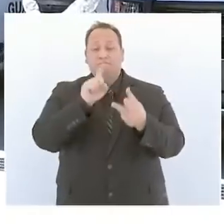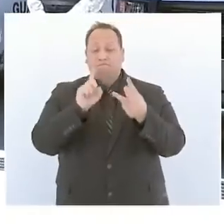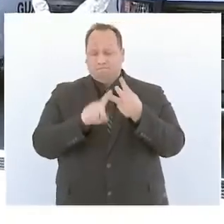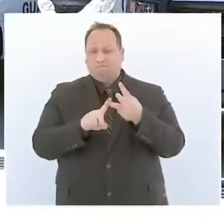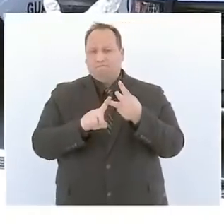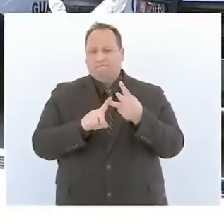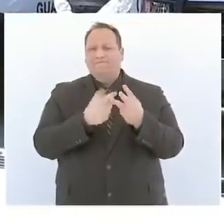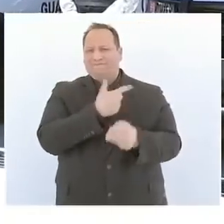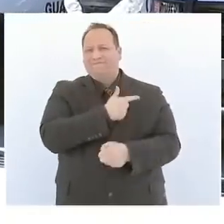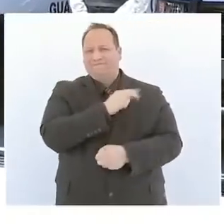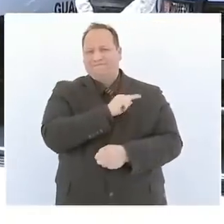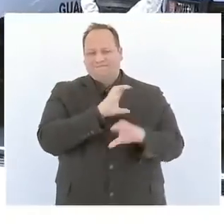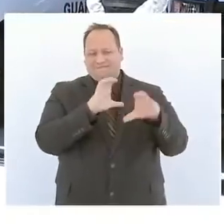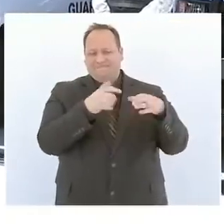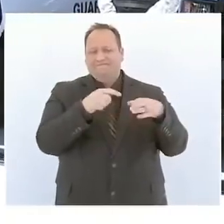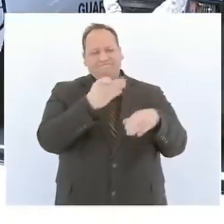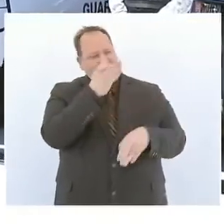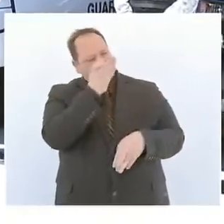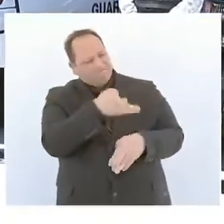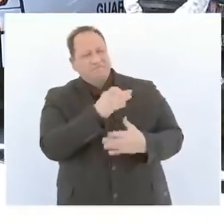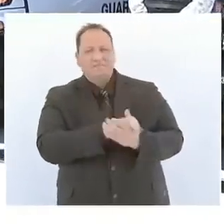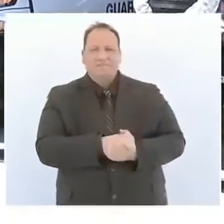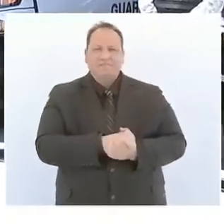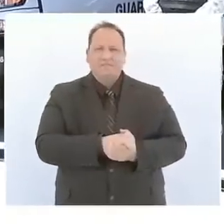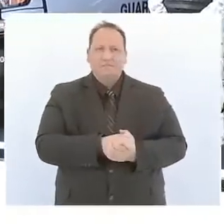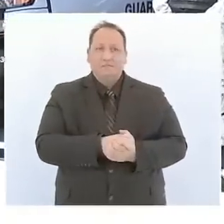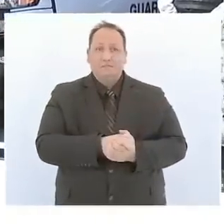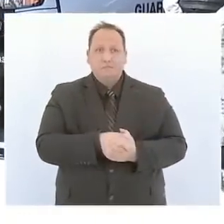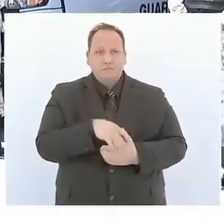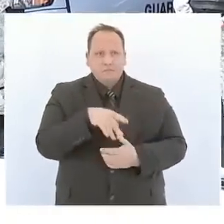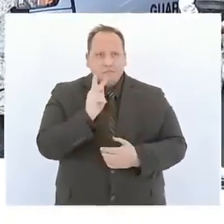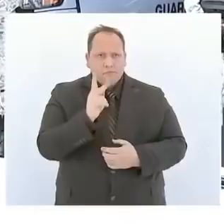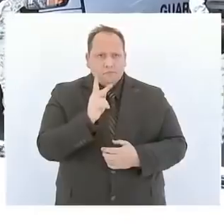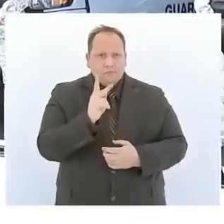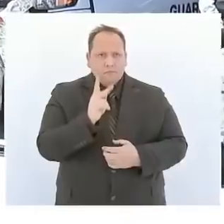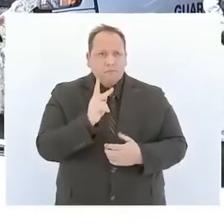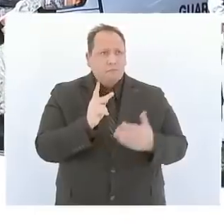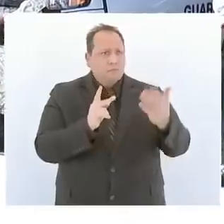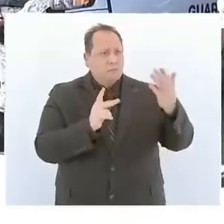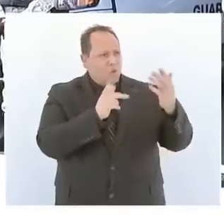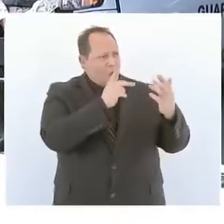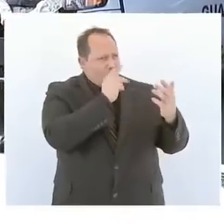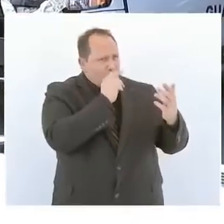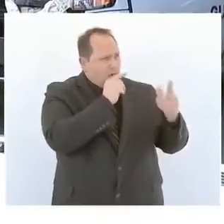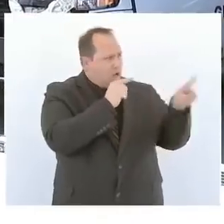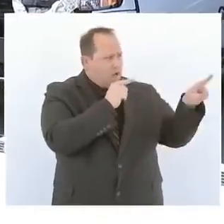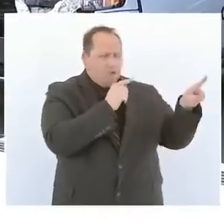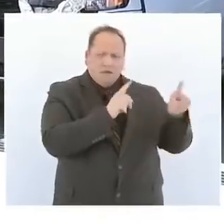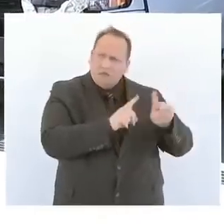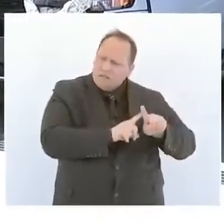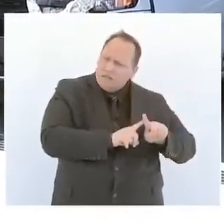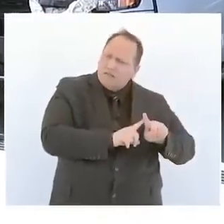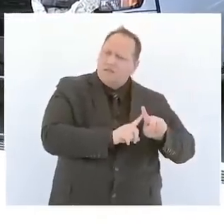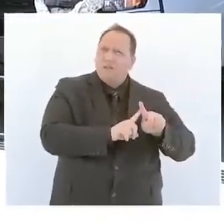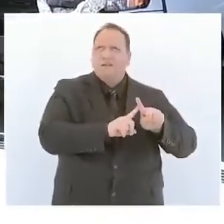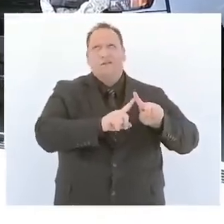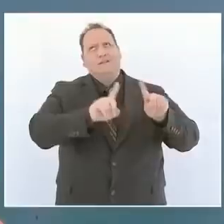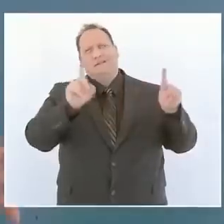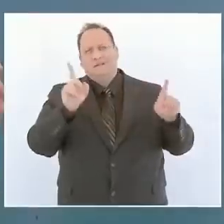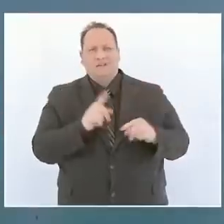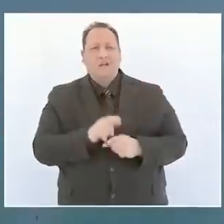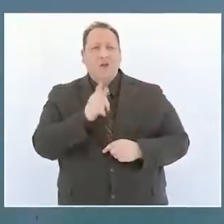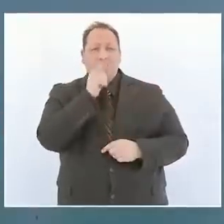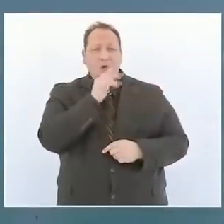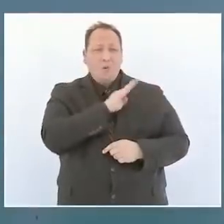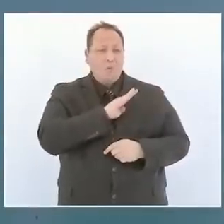Guardia Nacional. Pero con mucha diferencia con relación a las policías, con todo respeto, las